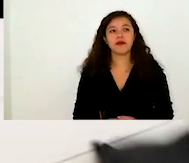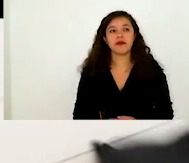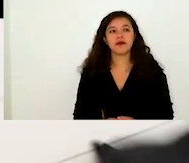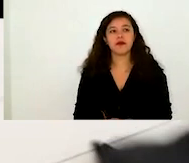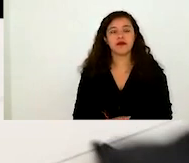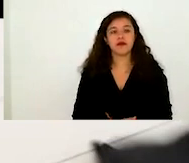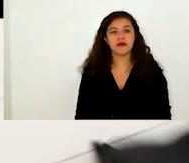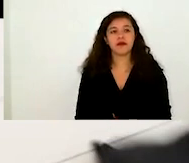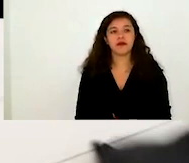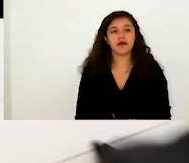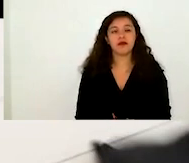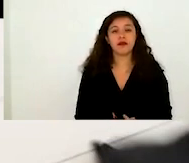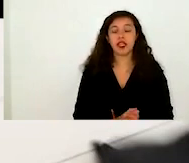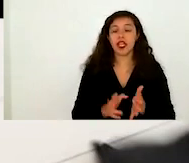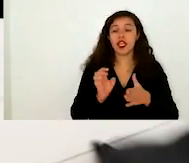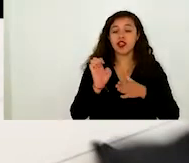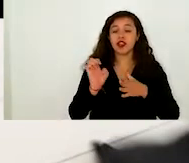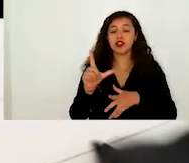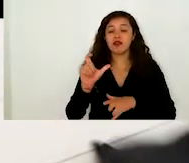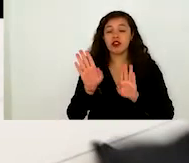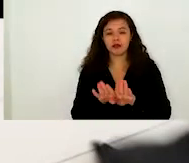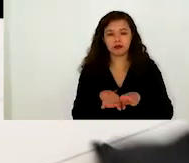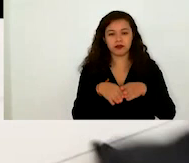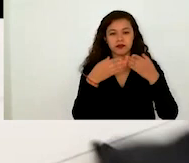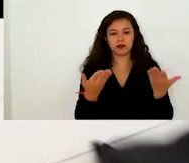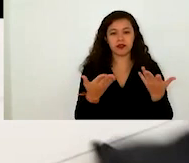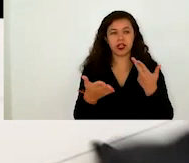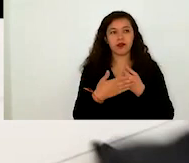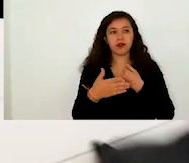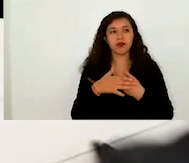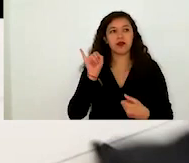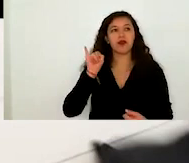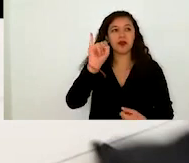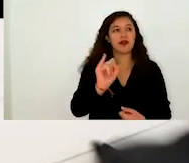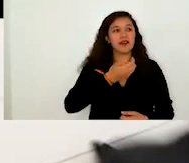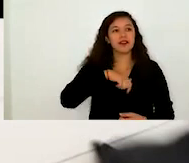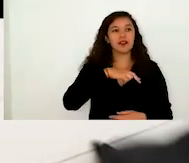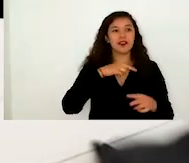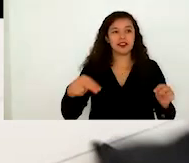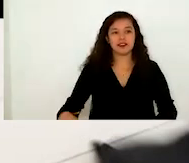y entonces lo abran hasta el próximo jueves que nos veamos